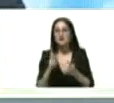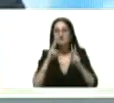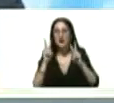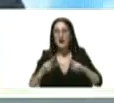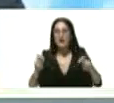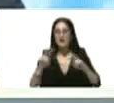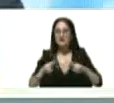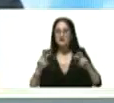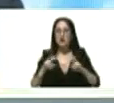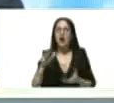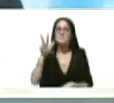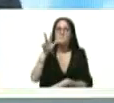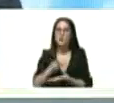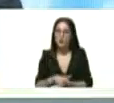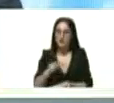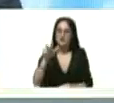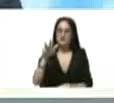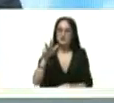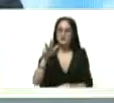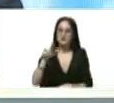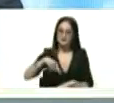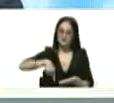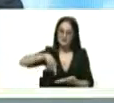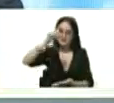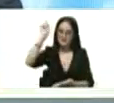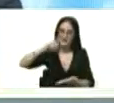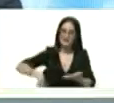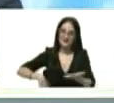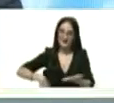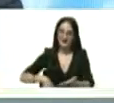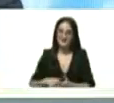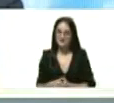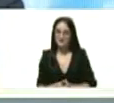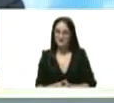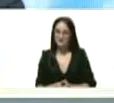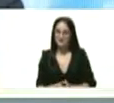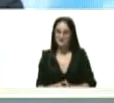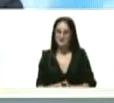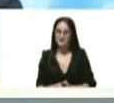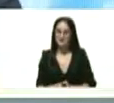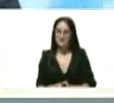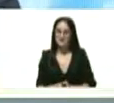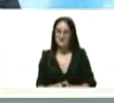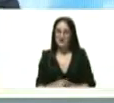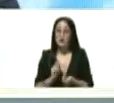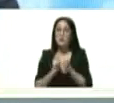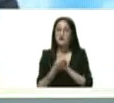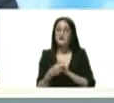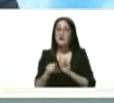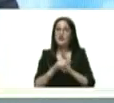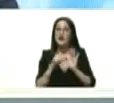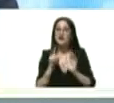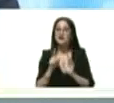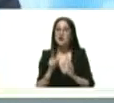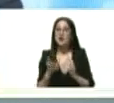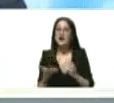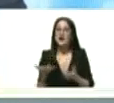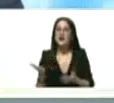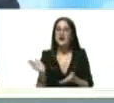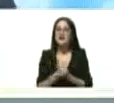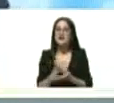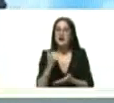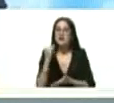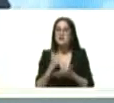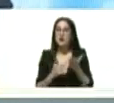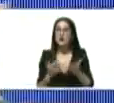revisión, aprobación y firma. En número 6, la modificación del decreto de exoneración. Por favor. Correcto.